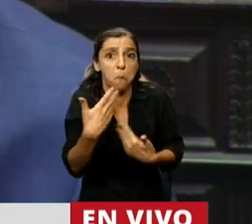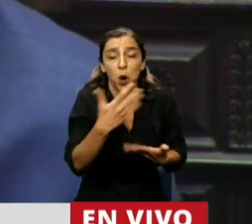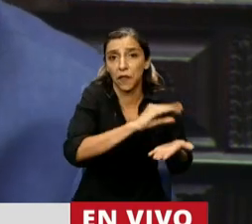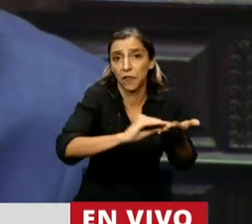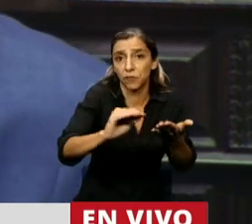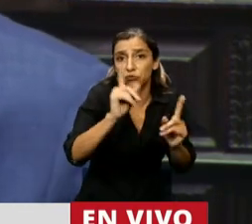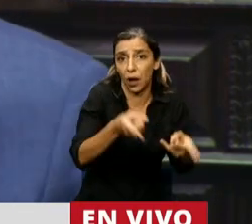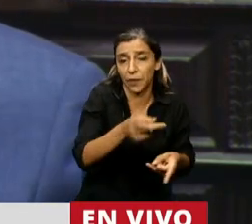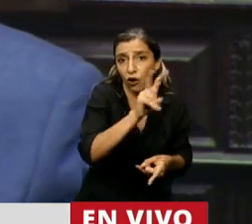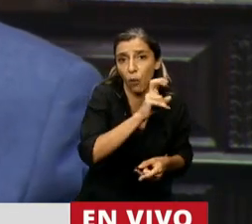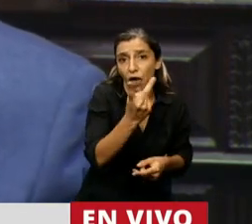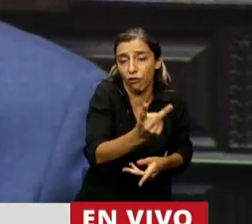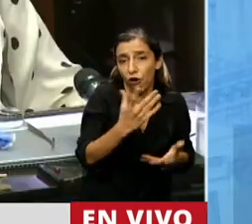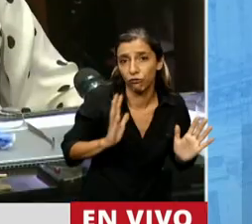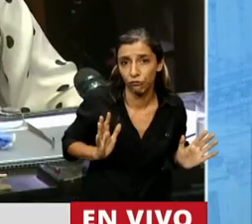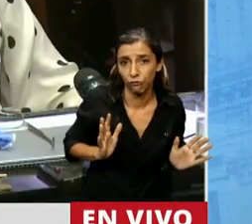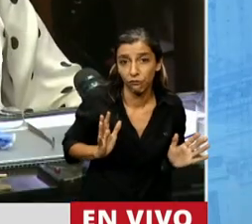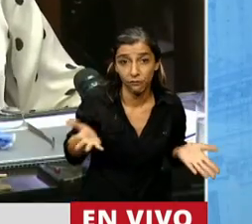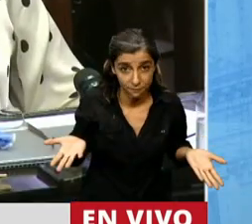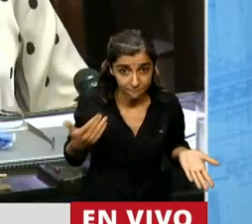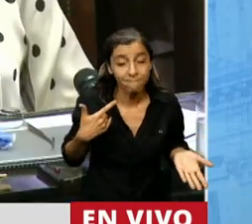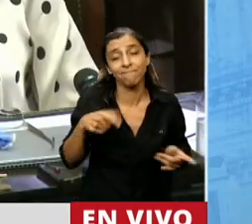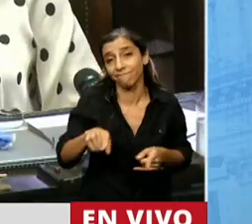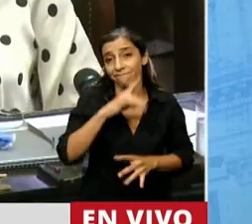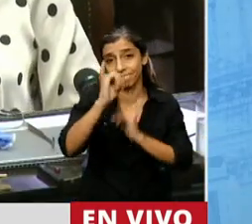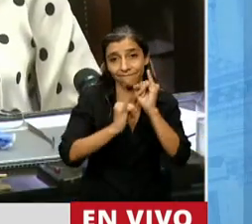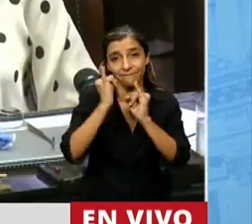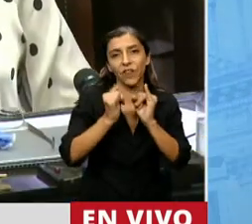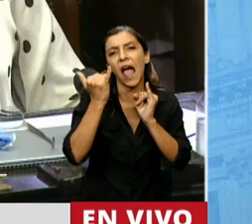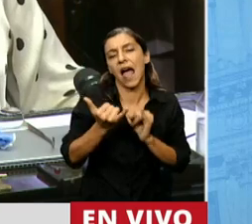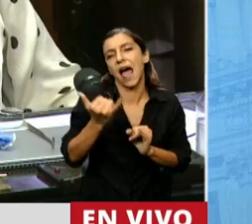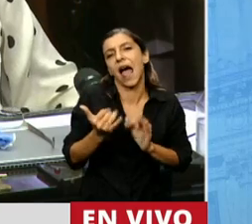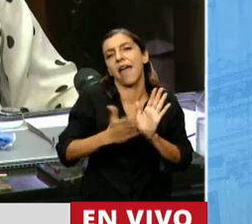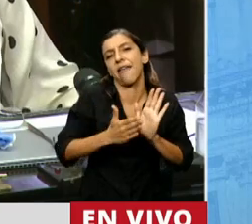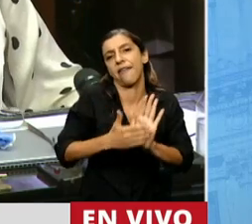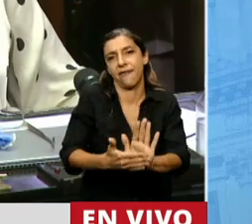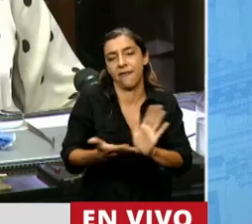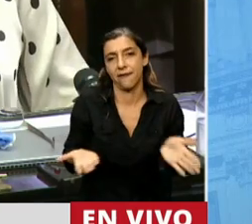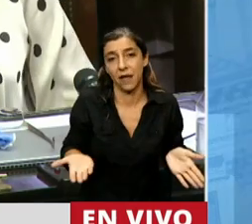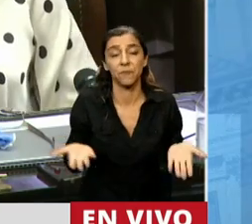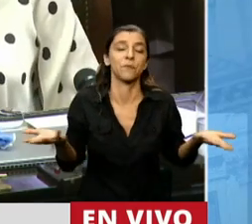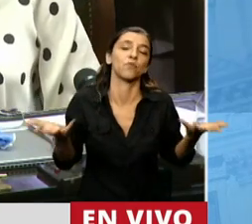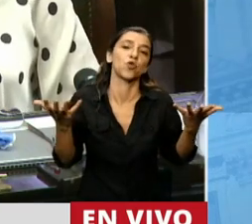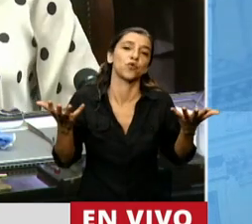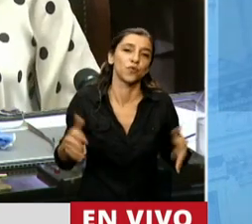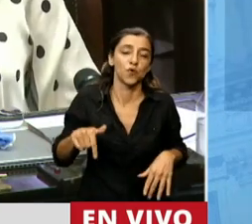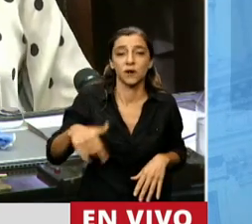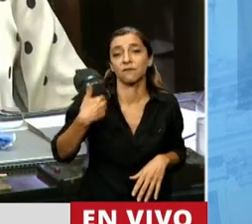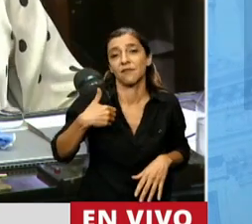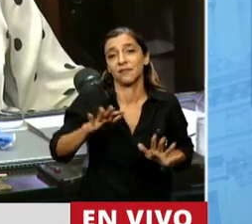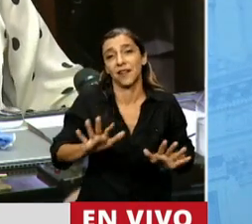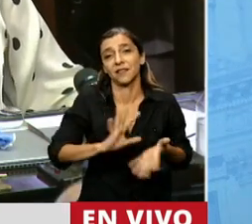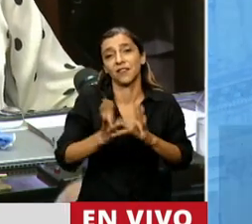un diputado estos datos se corroboran con otros bueno claro en un país donde se inauguró esta moratoria